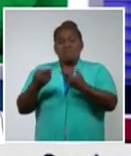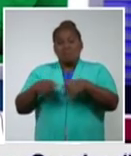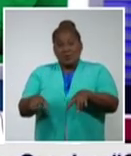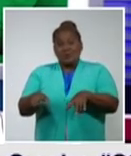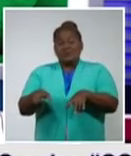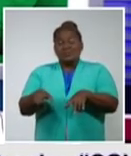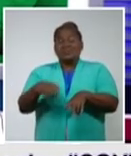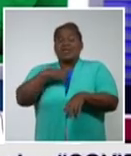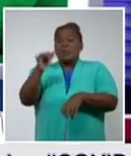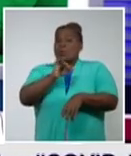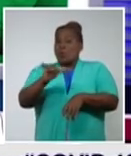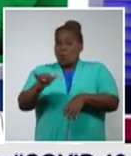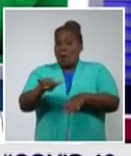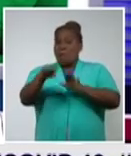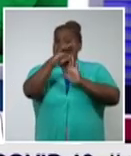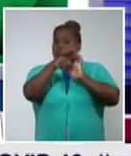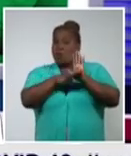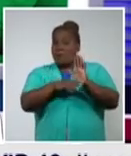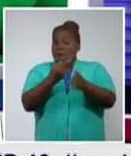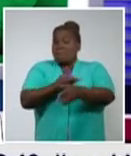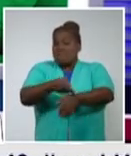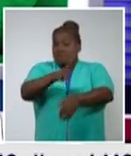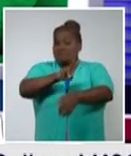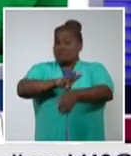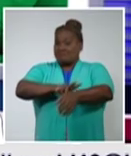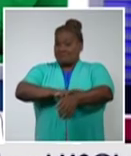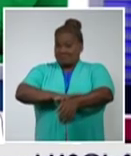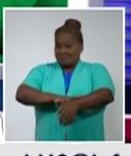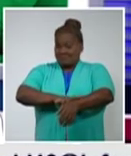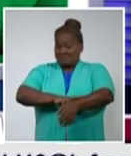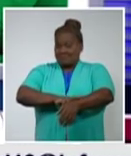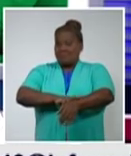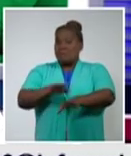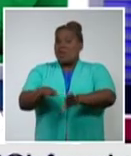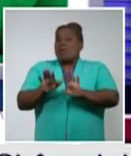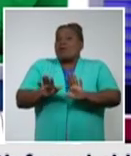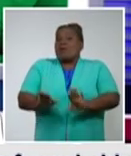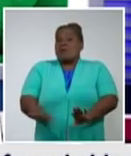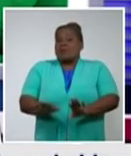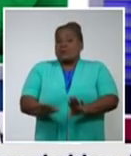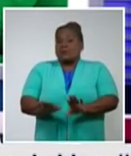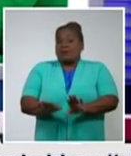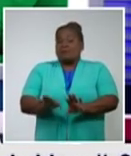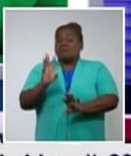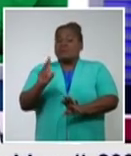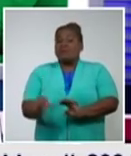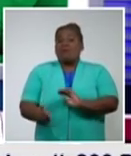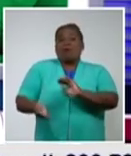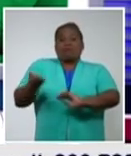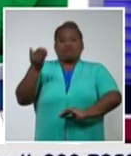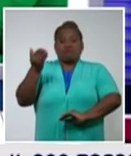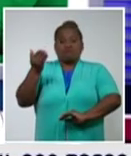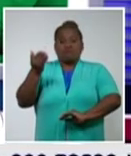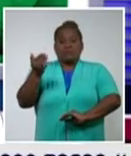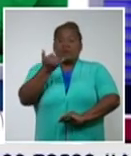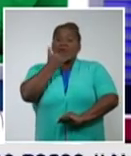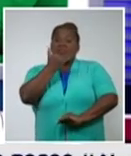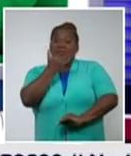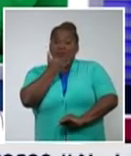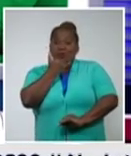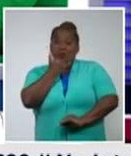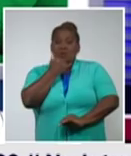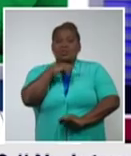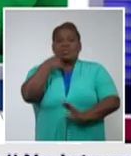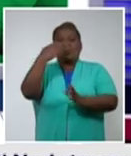y control para que realmente no tengamos cifras elevadas, ni de incidencia ni de mortalidad. Pero es